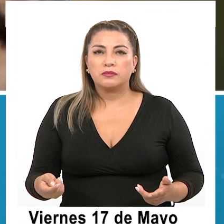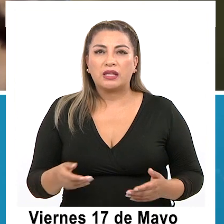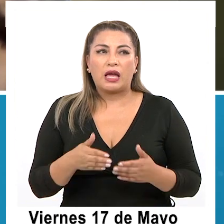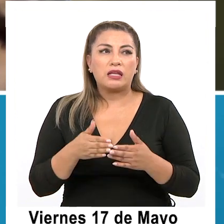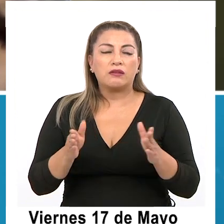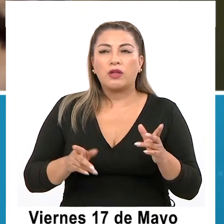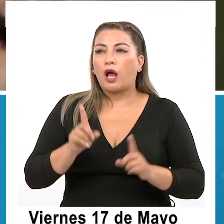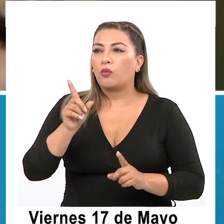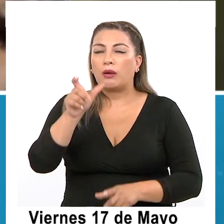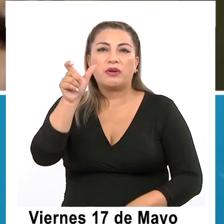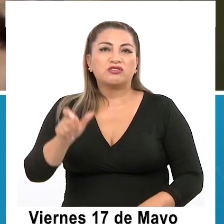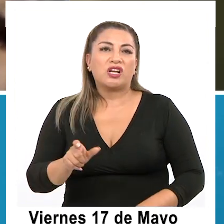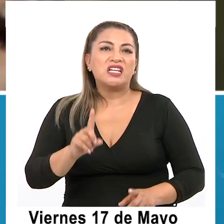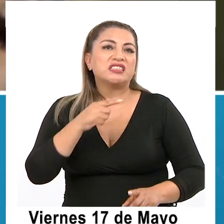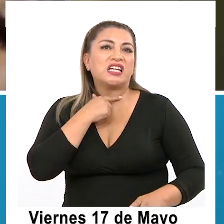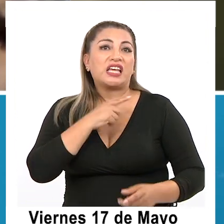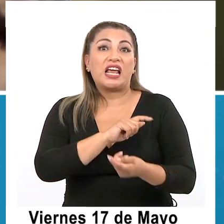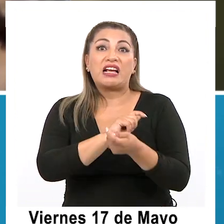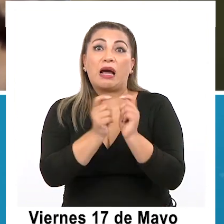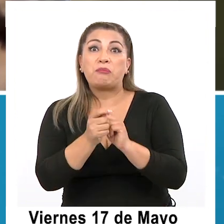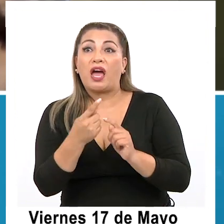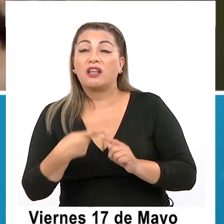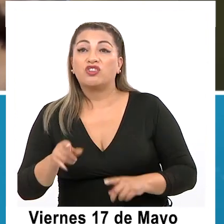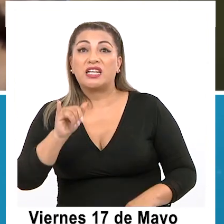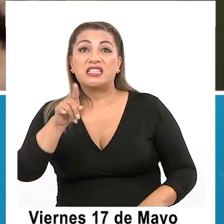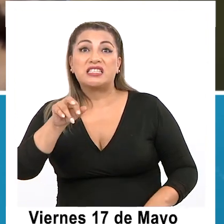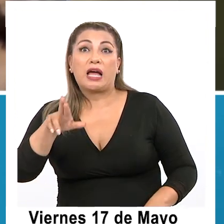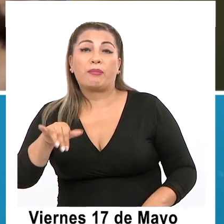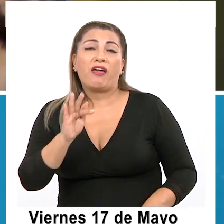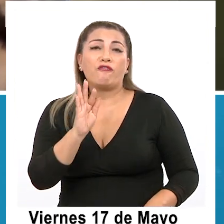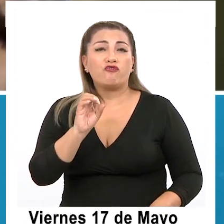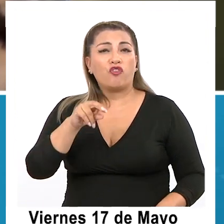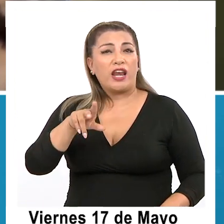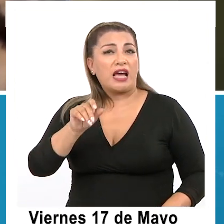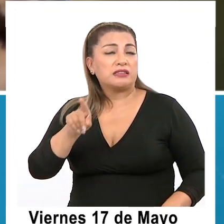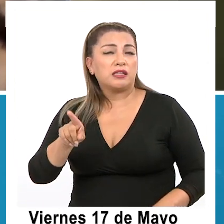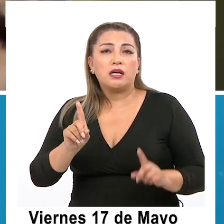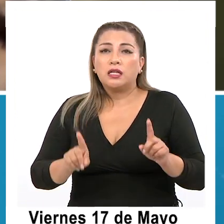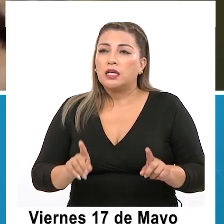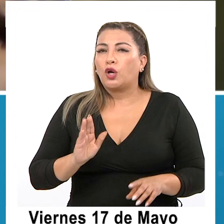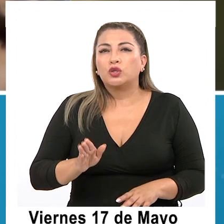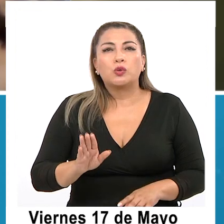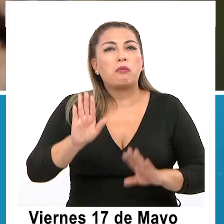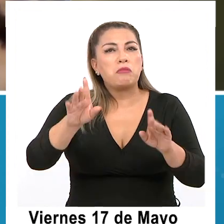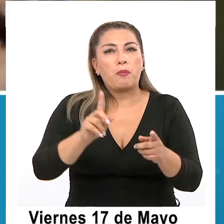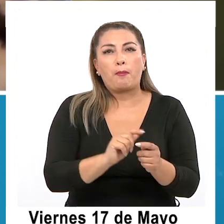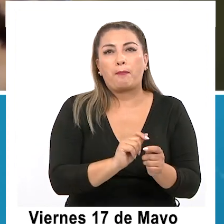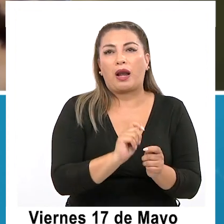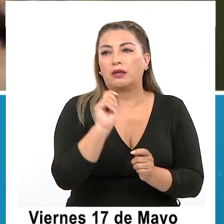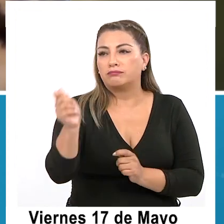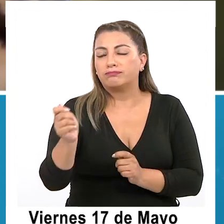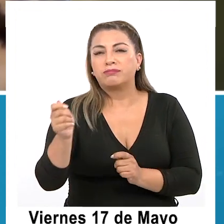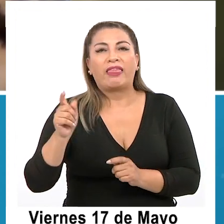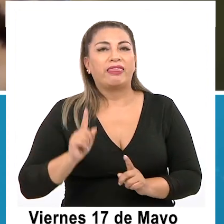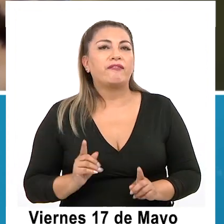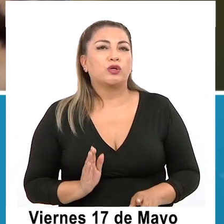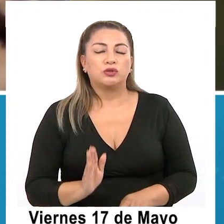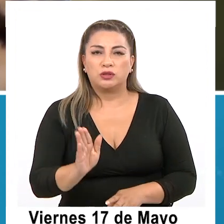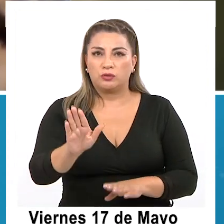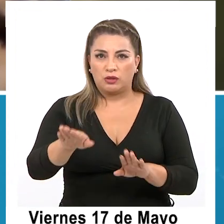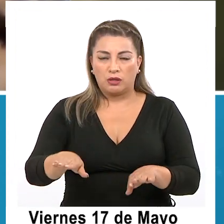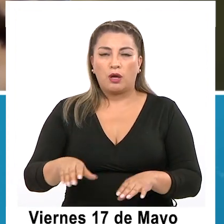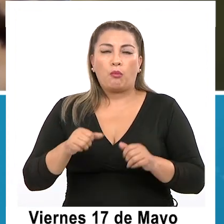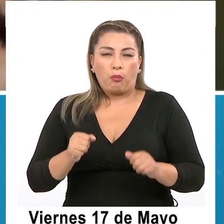independientemente de si el paciente se cambia a otra ISAPRE o se cambia a FONASA, y por supuesto que en el caso de que el paciente fallezca, esos recursos van a estar